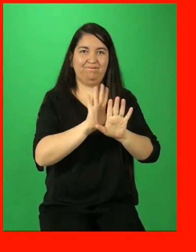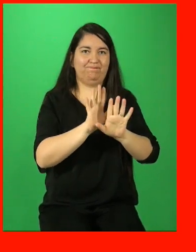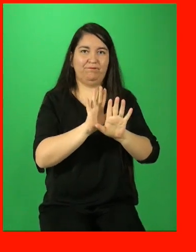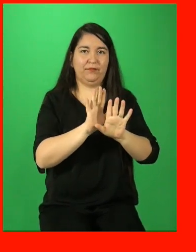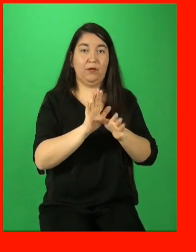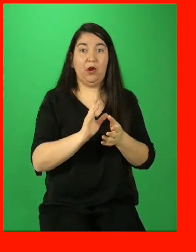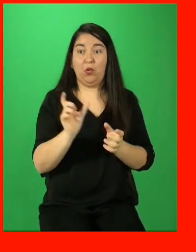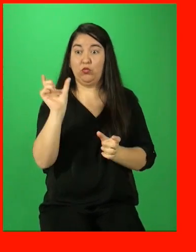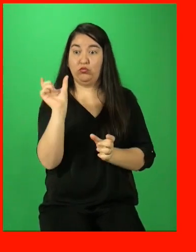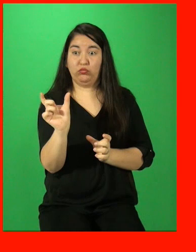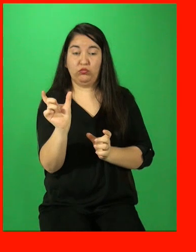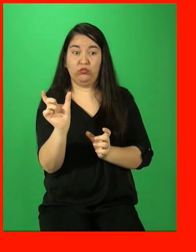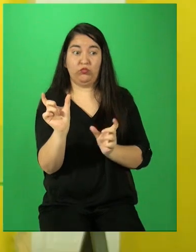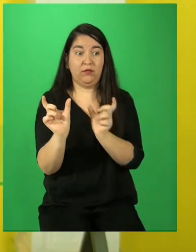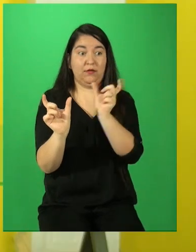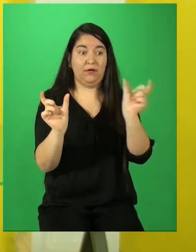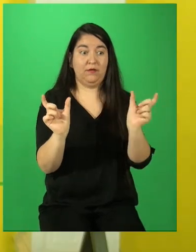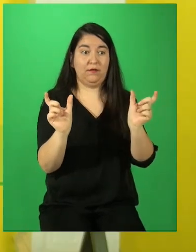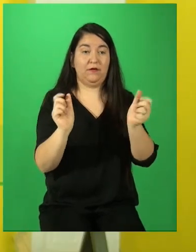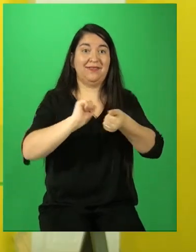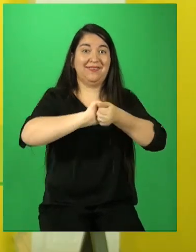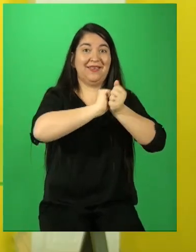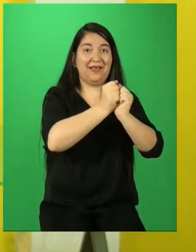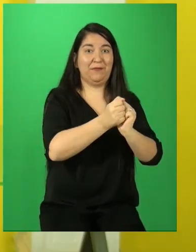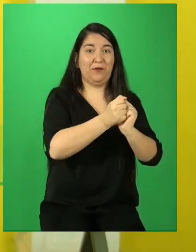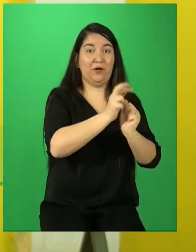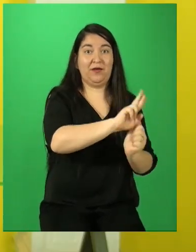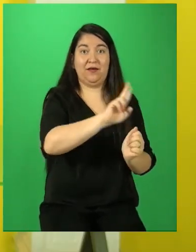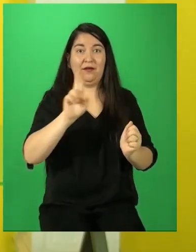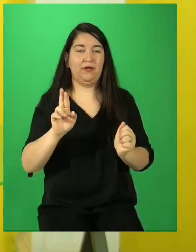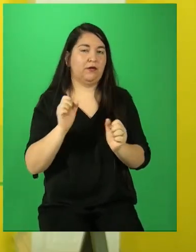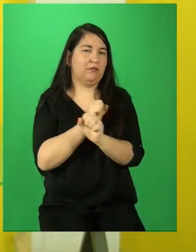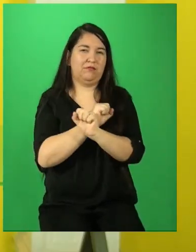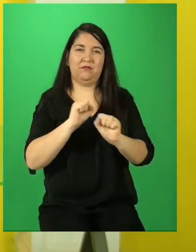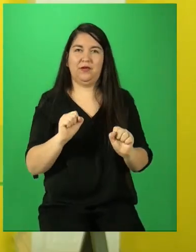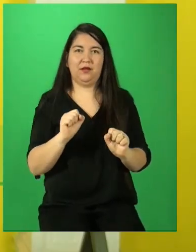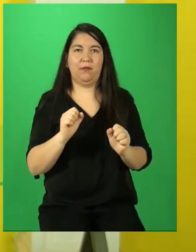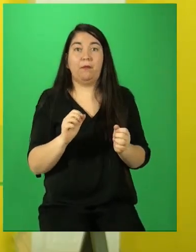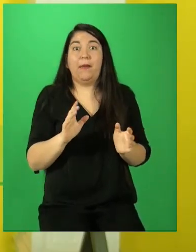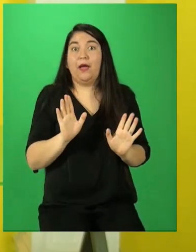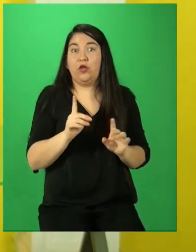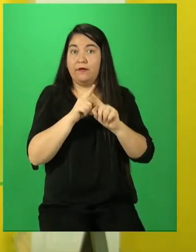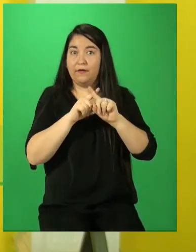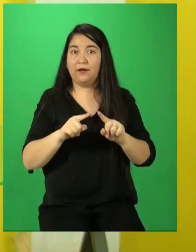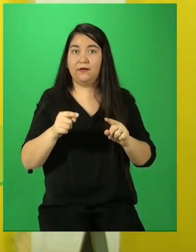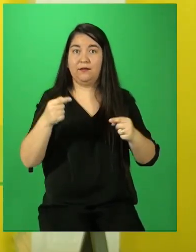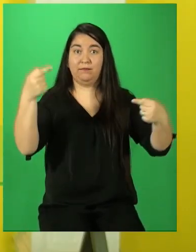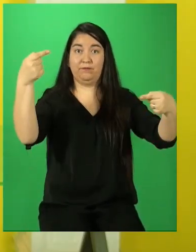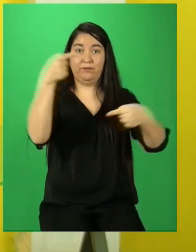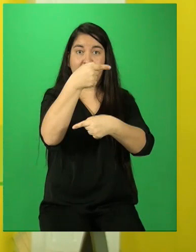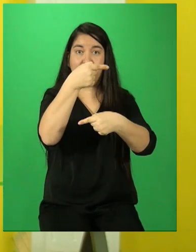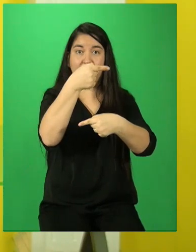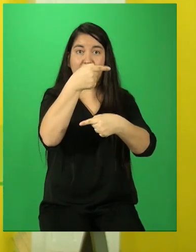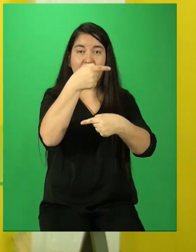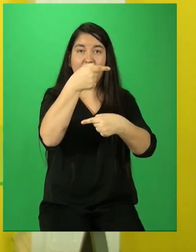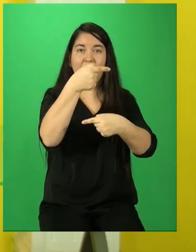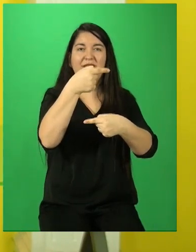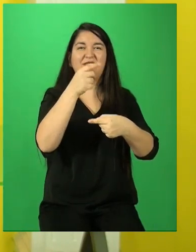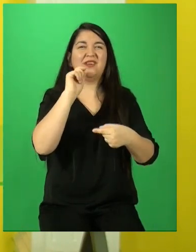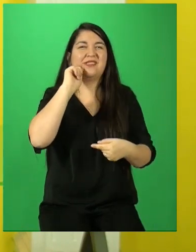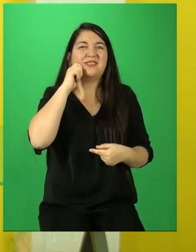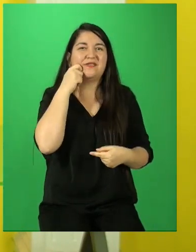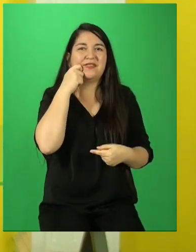no podemos ir a los reactantes. En cambio, si la flecha marcara 2 sentidos, quiere decir que